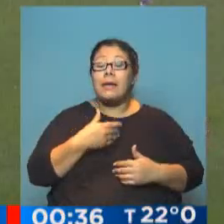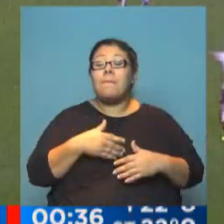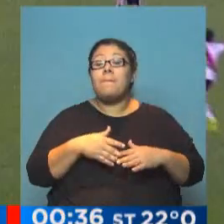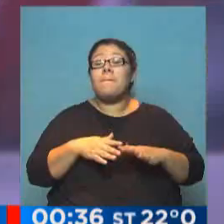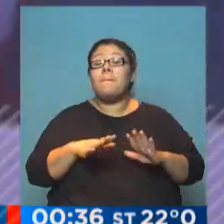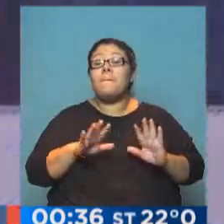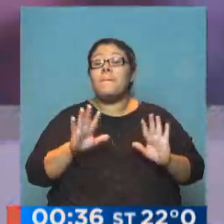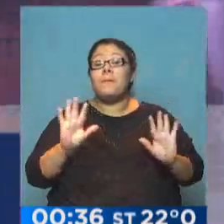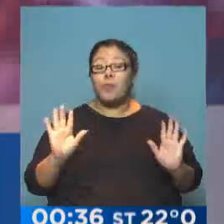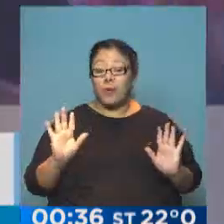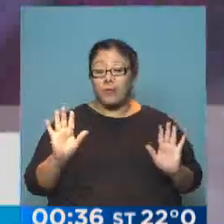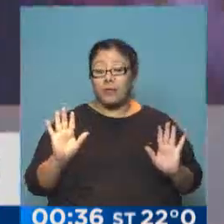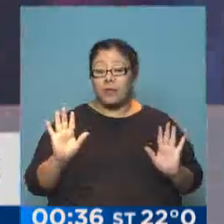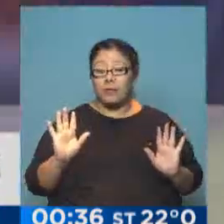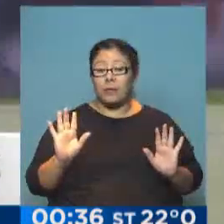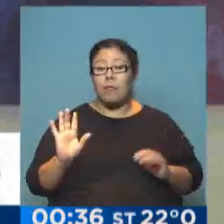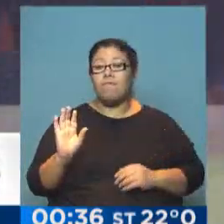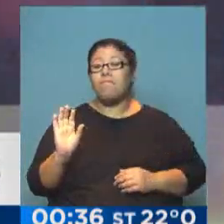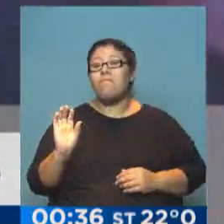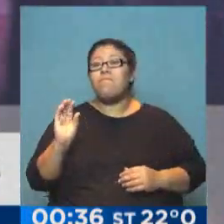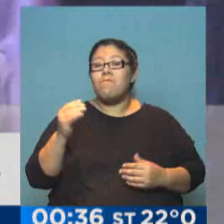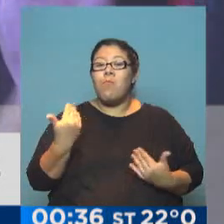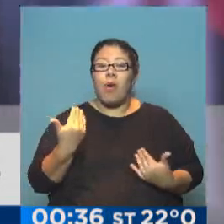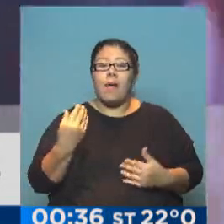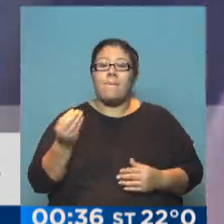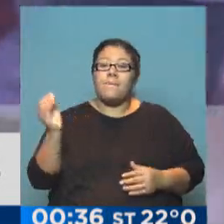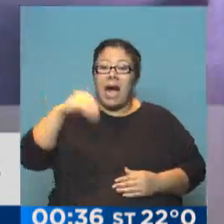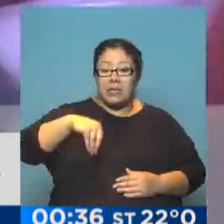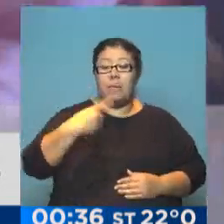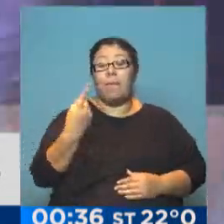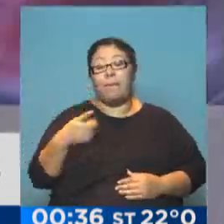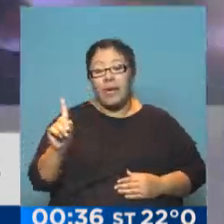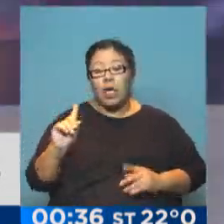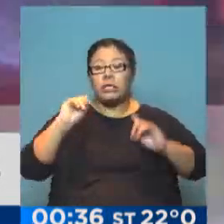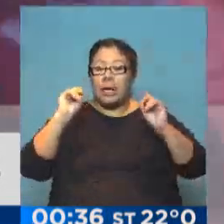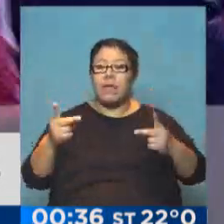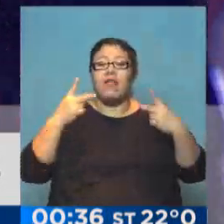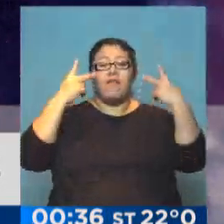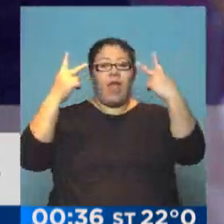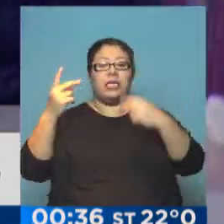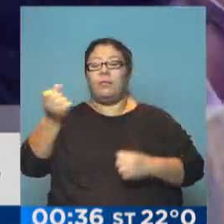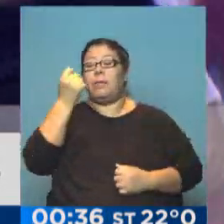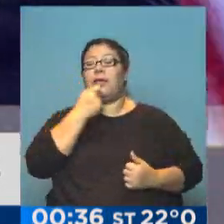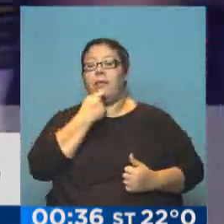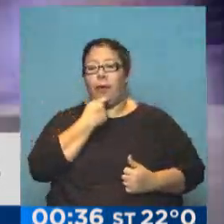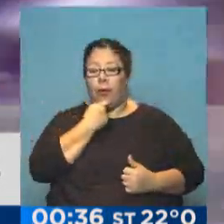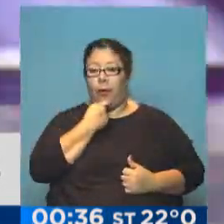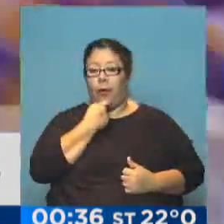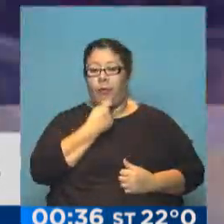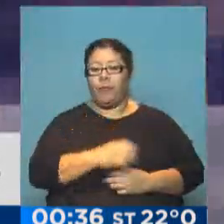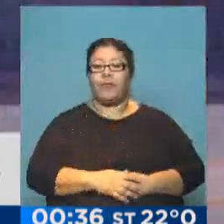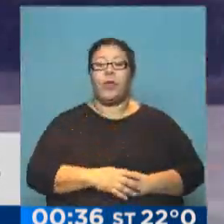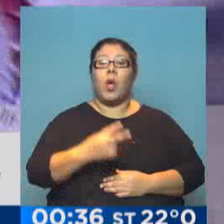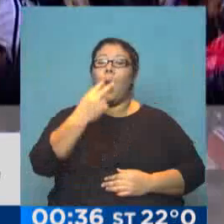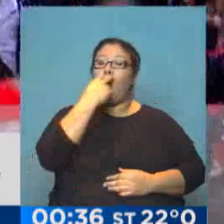es el que lo tiene un poquito más accesible, aunque también tendrá viajes importantes, como por ejemplo a la altura de